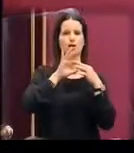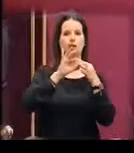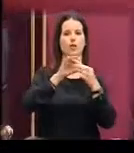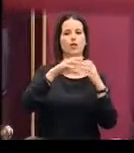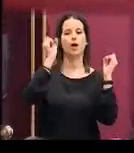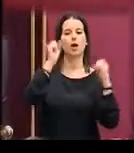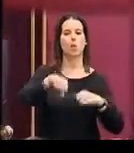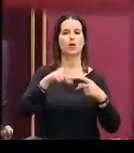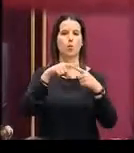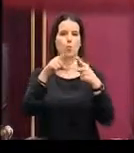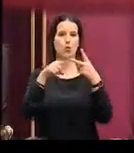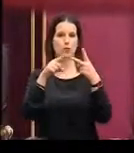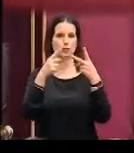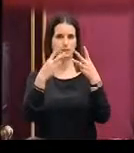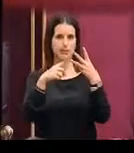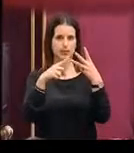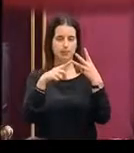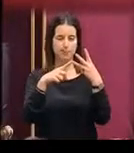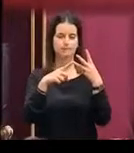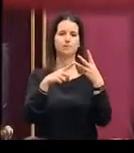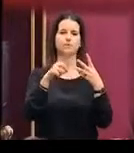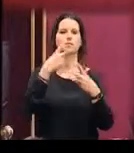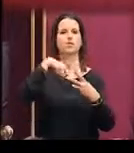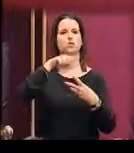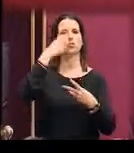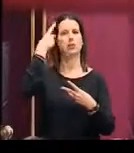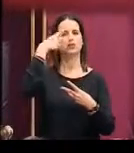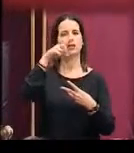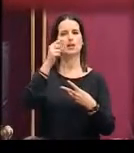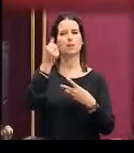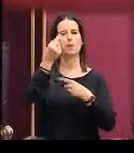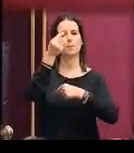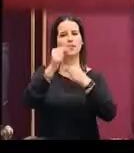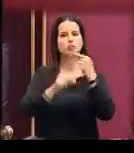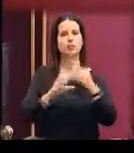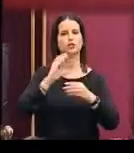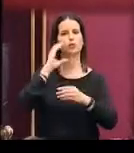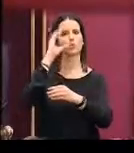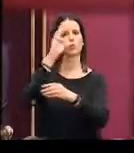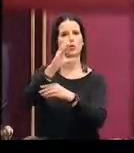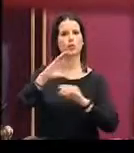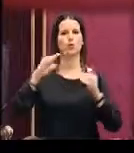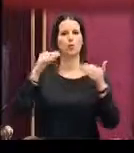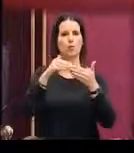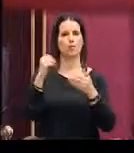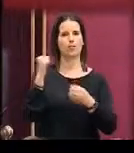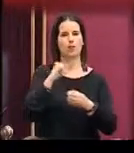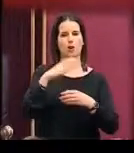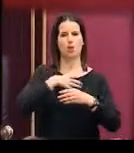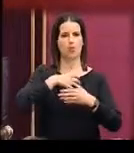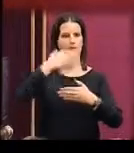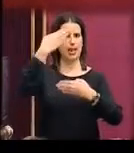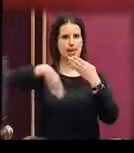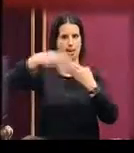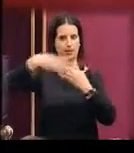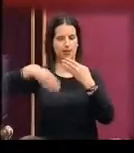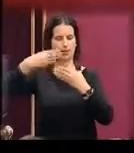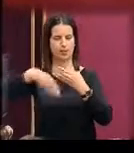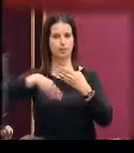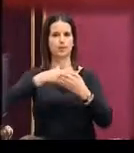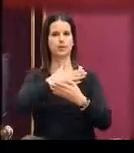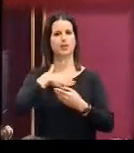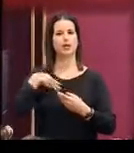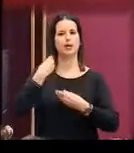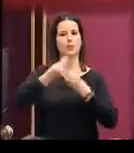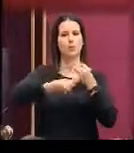1 y 3, porque nosotros entendemos que la partida presupuestaria y a las cofradías y las hermandades no se le puede poner límite. Entonces, le queremos